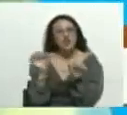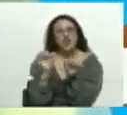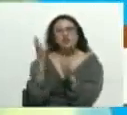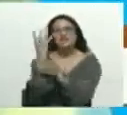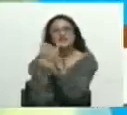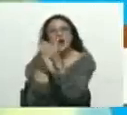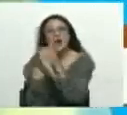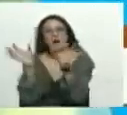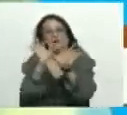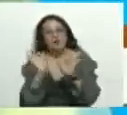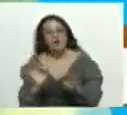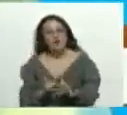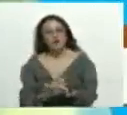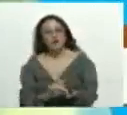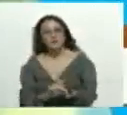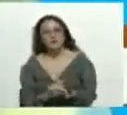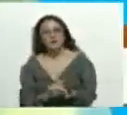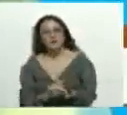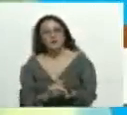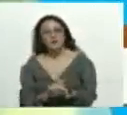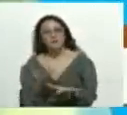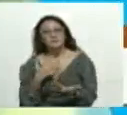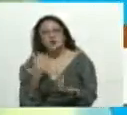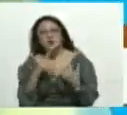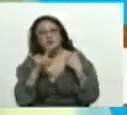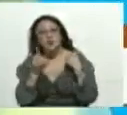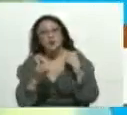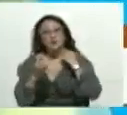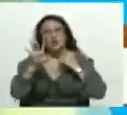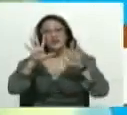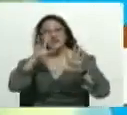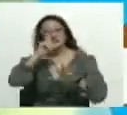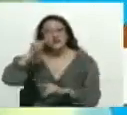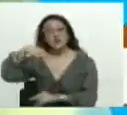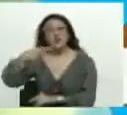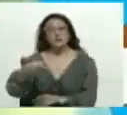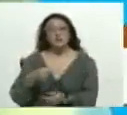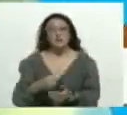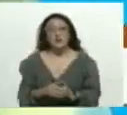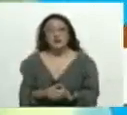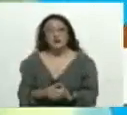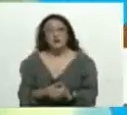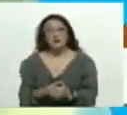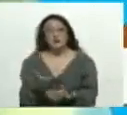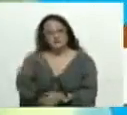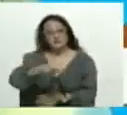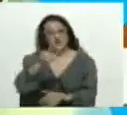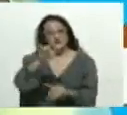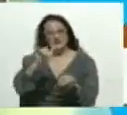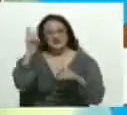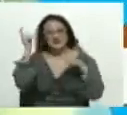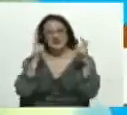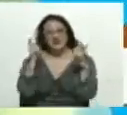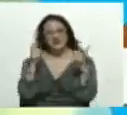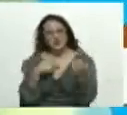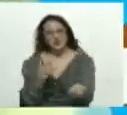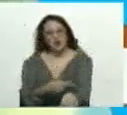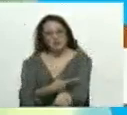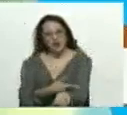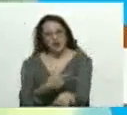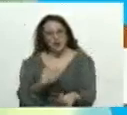sacar Y entonces me lleva a preguntarme hoy diez años después de la partida física del comandante Chávez que es nuestro hermano